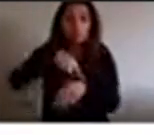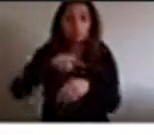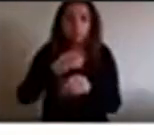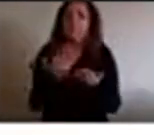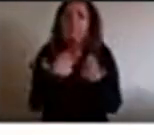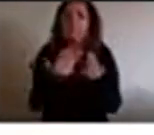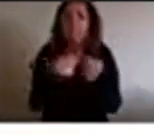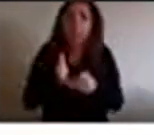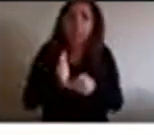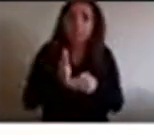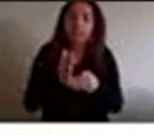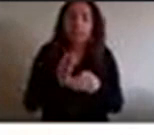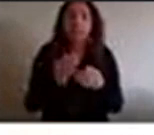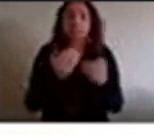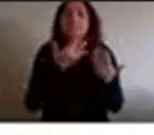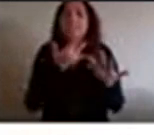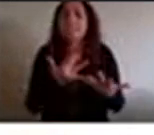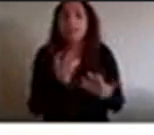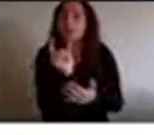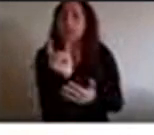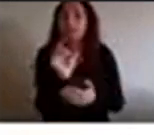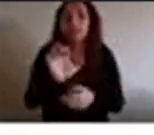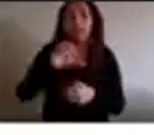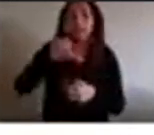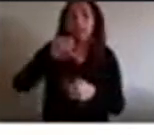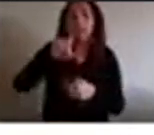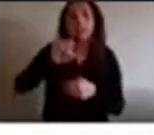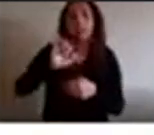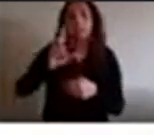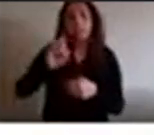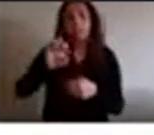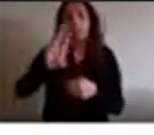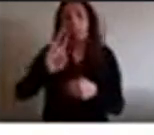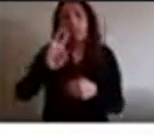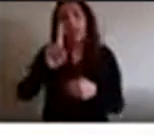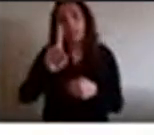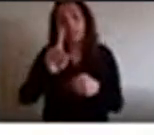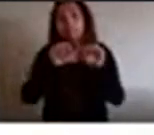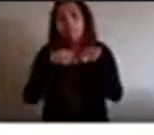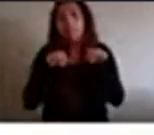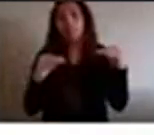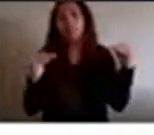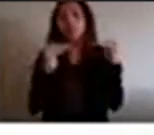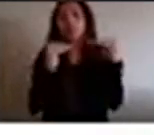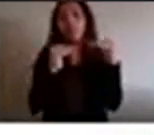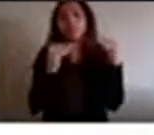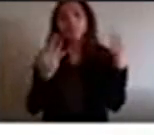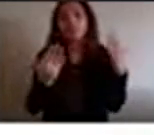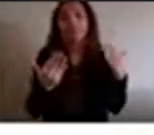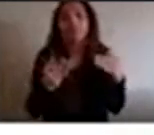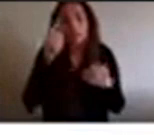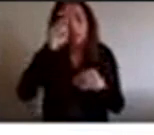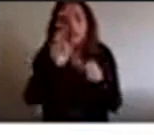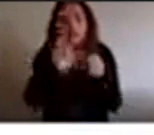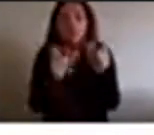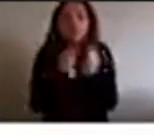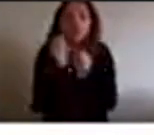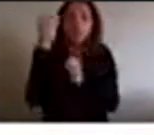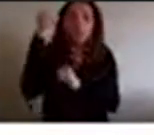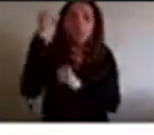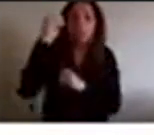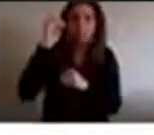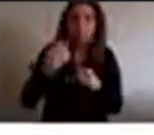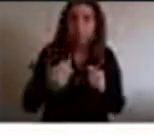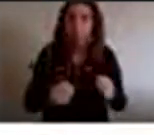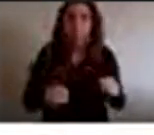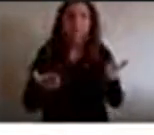verdadera equidad, hacia una verdadera igualdad de condiciones para las personas con discapacidad.